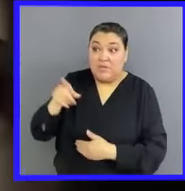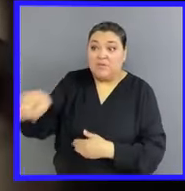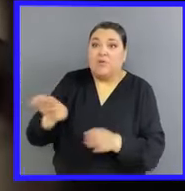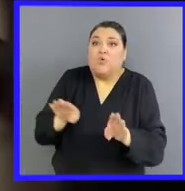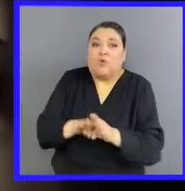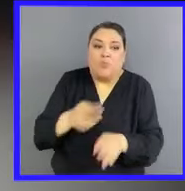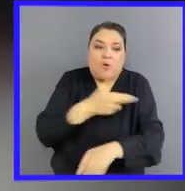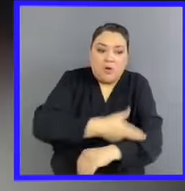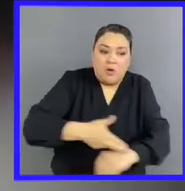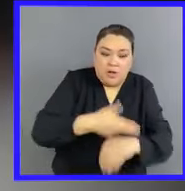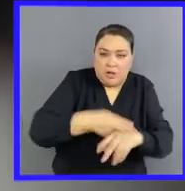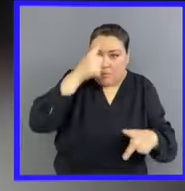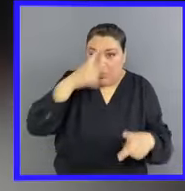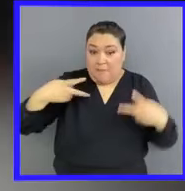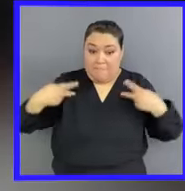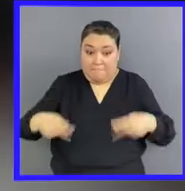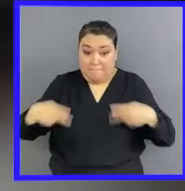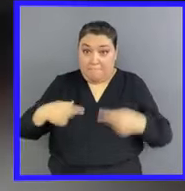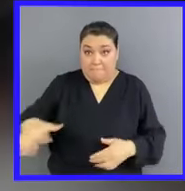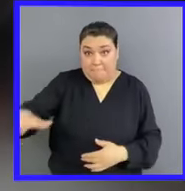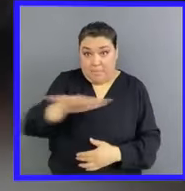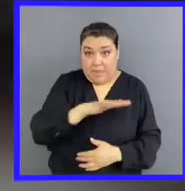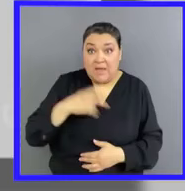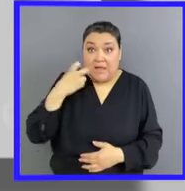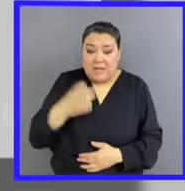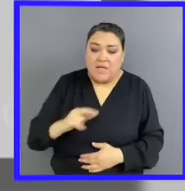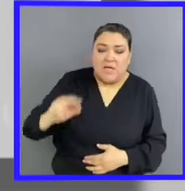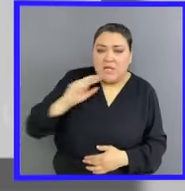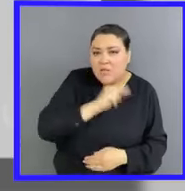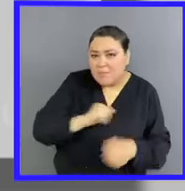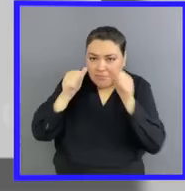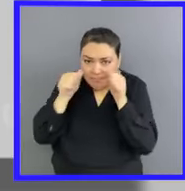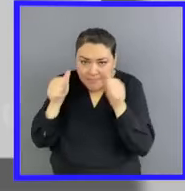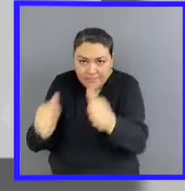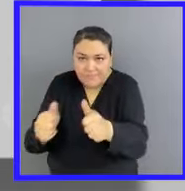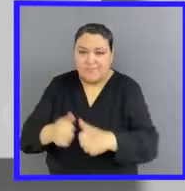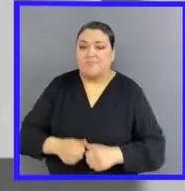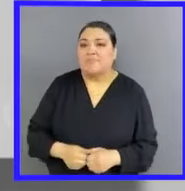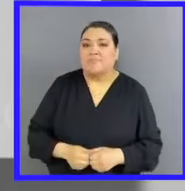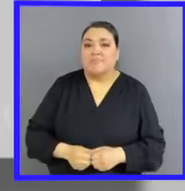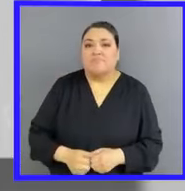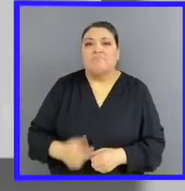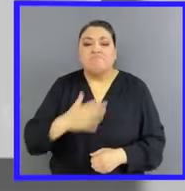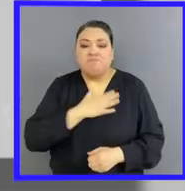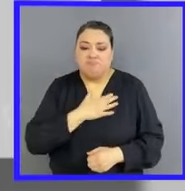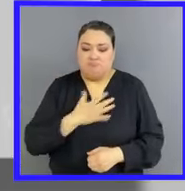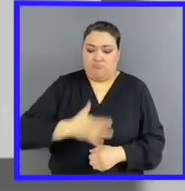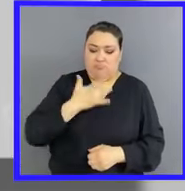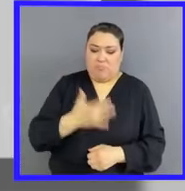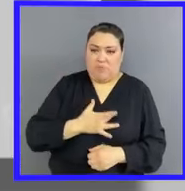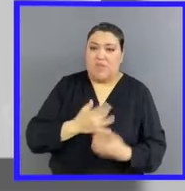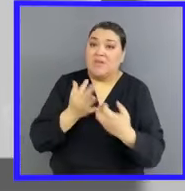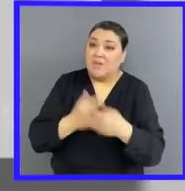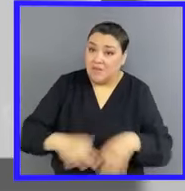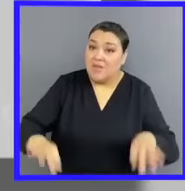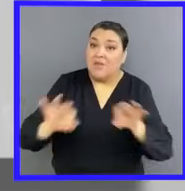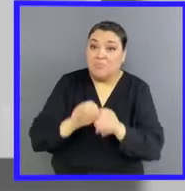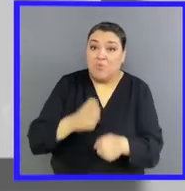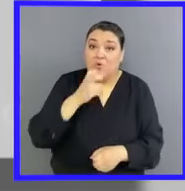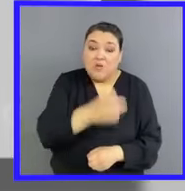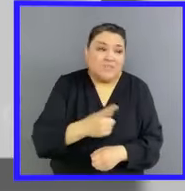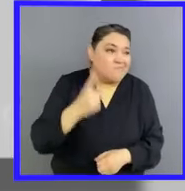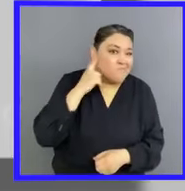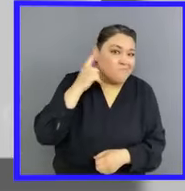personas encuentren una solución rápida y efectiva. Yo creo que es algo de lo más lastimoso que nosotros escuchamos aquí cuando la